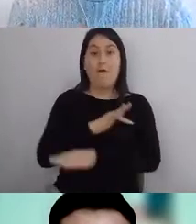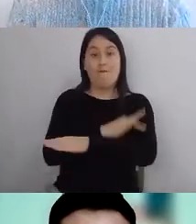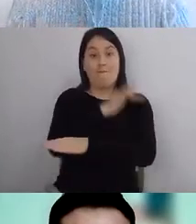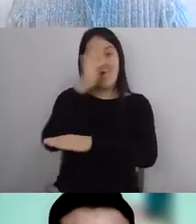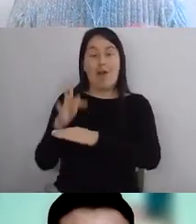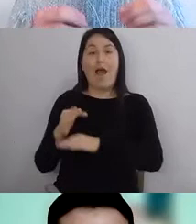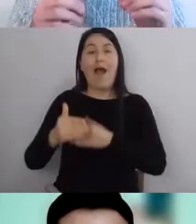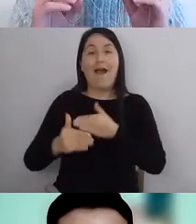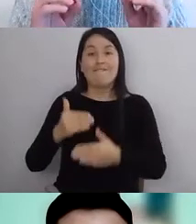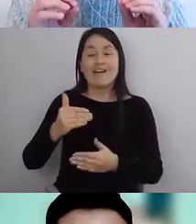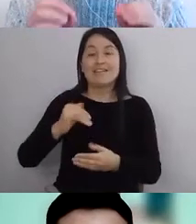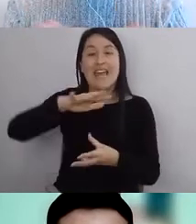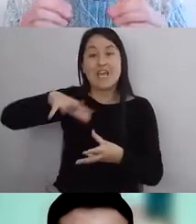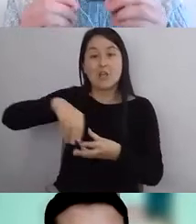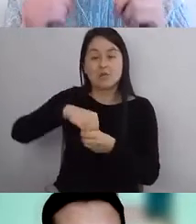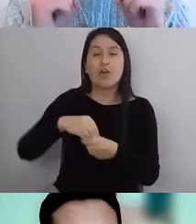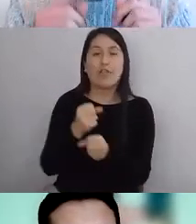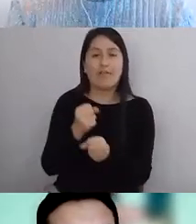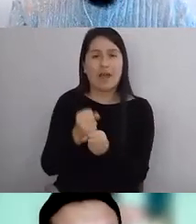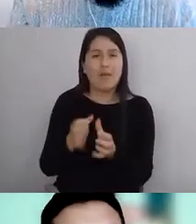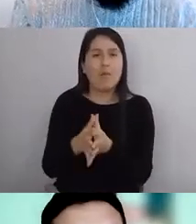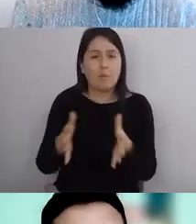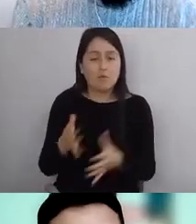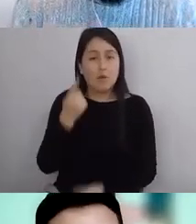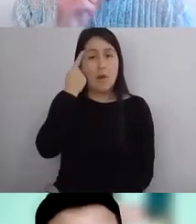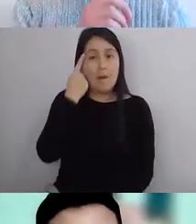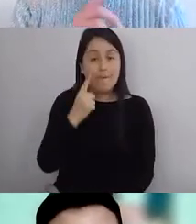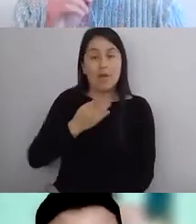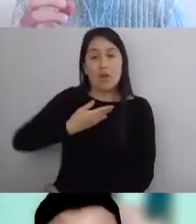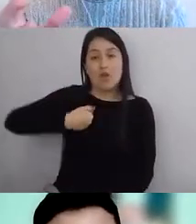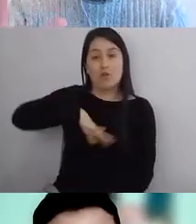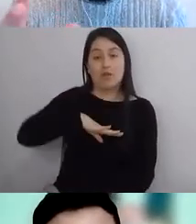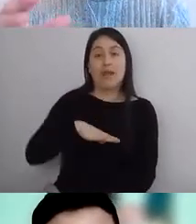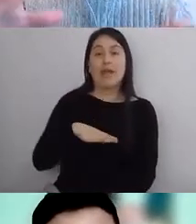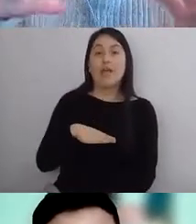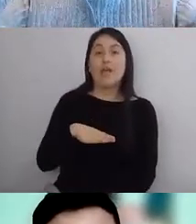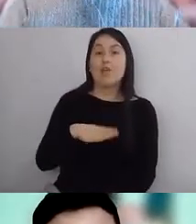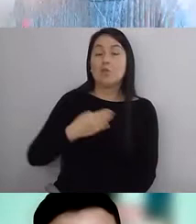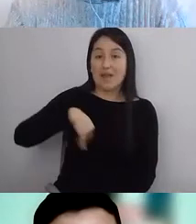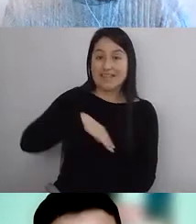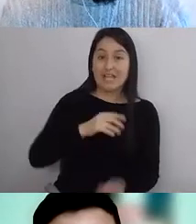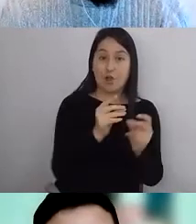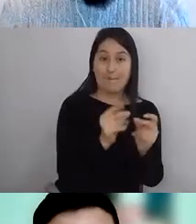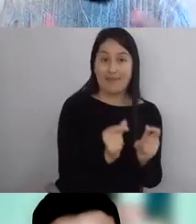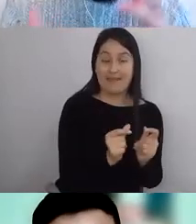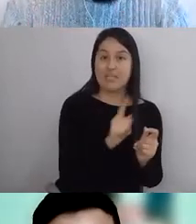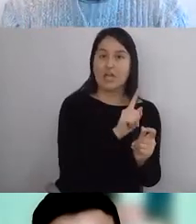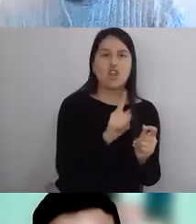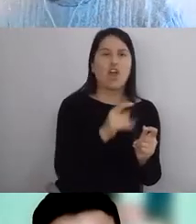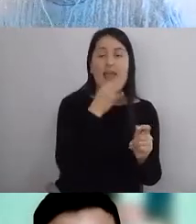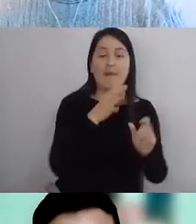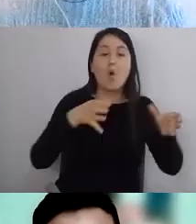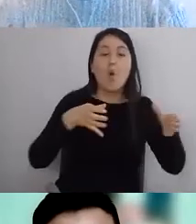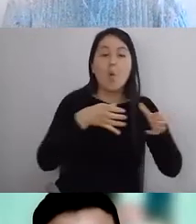es cierto? Pero cuando hablemos de nuestras competencias, tratemos de no hablar de un grupo de personas. Por